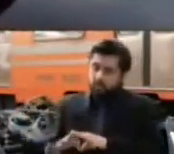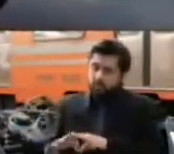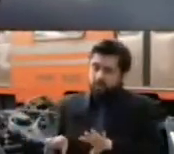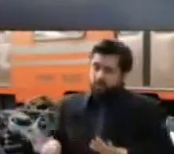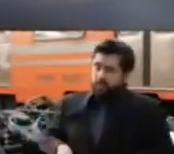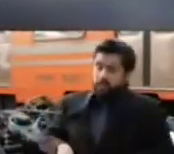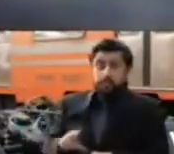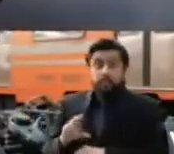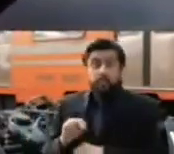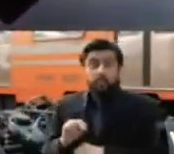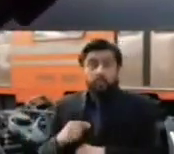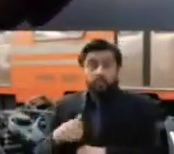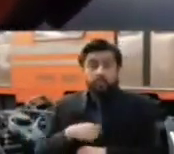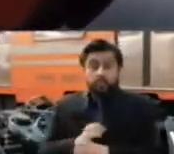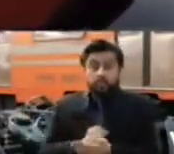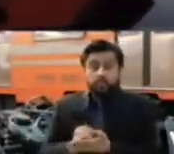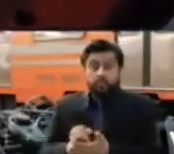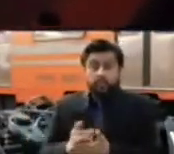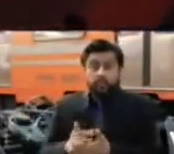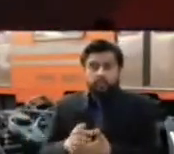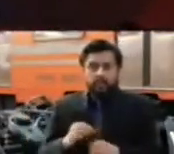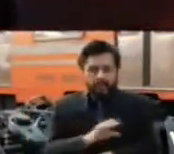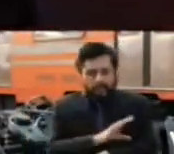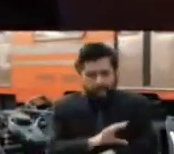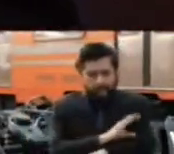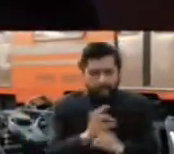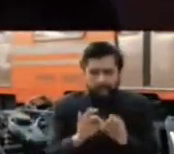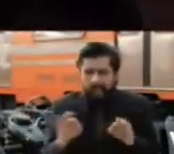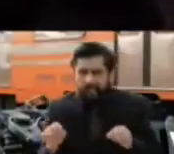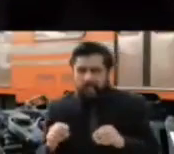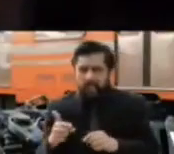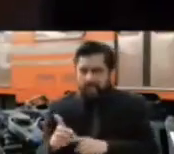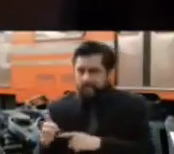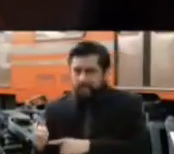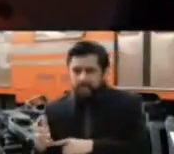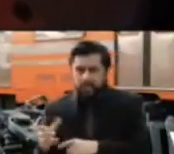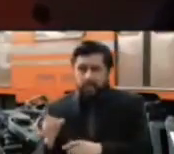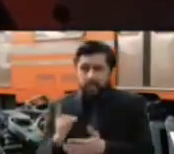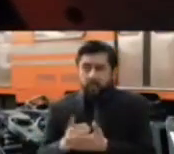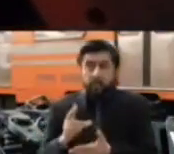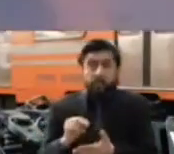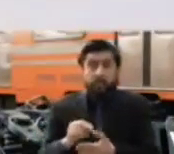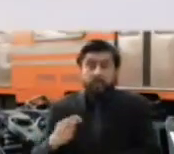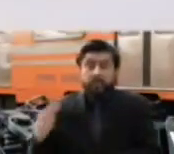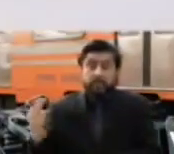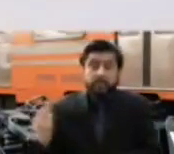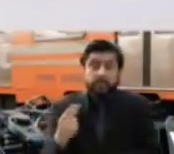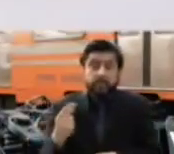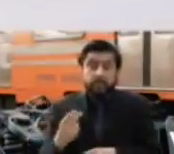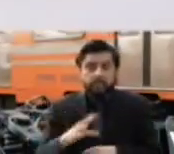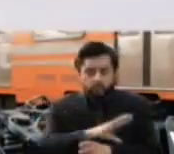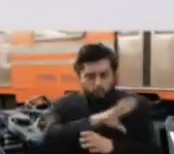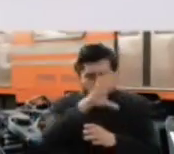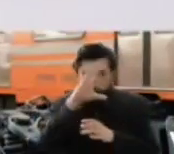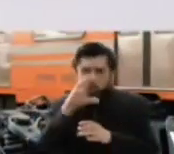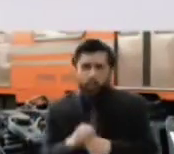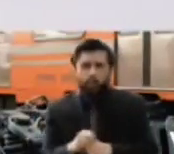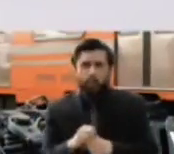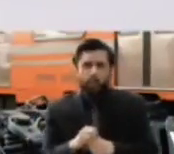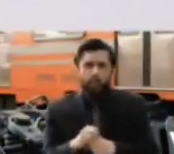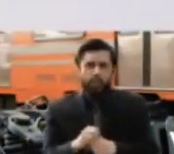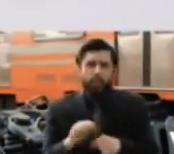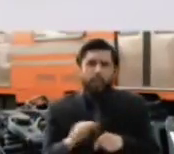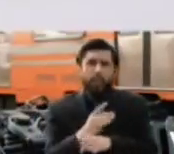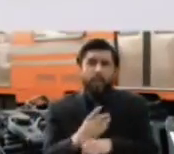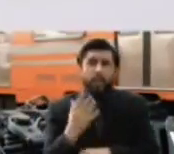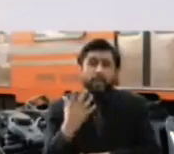por la antigüedad de los transformadores y las instalaciones eléctricas, sino que teníamos que renovar completamente algo que se diseñó